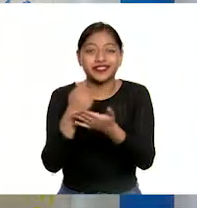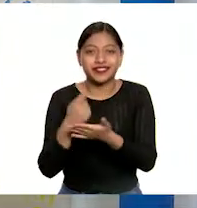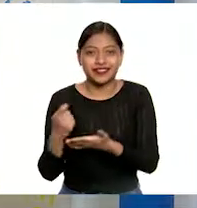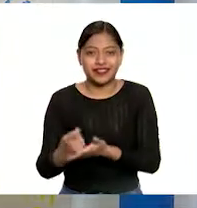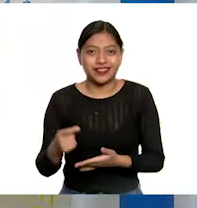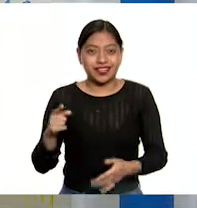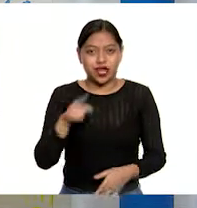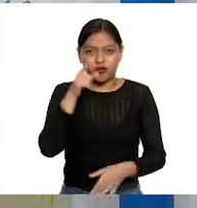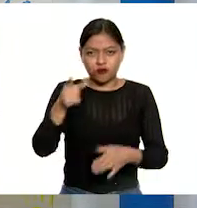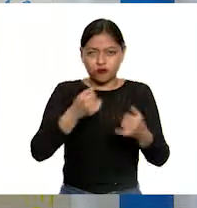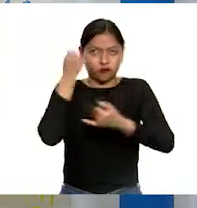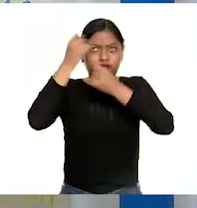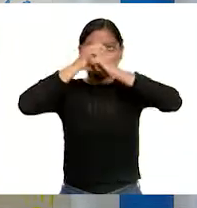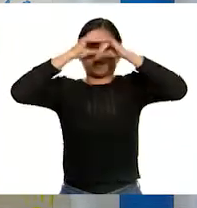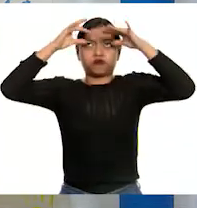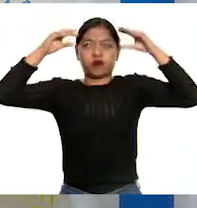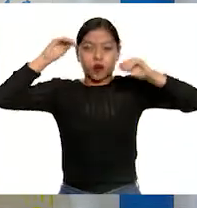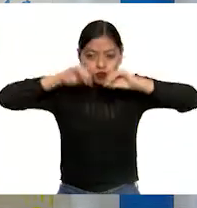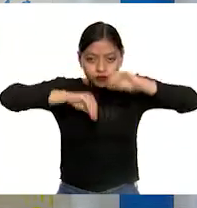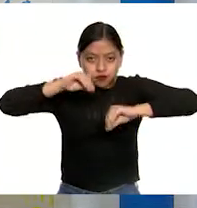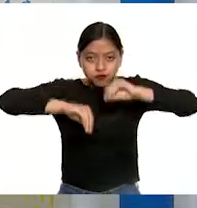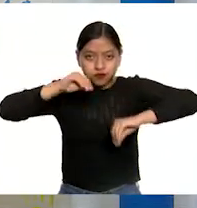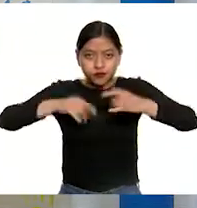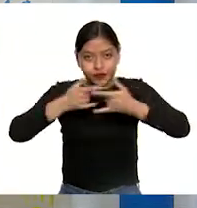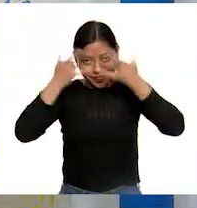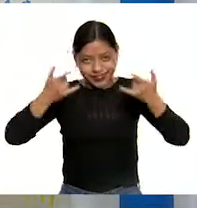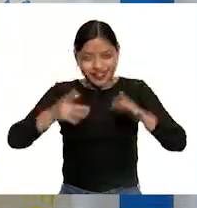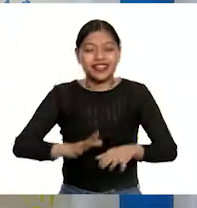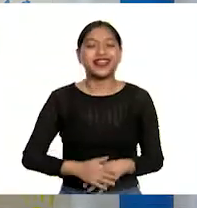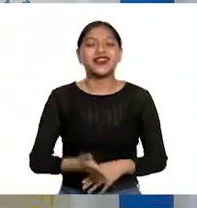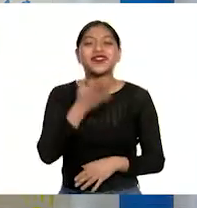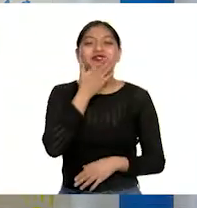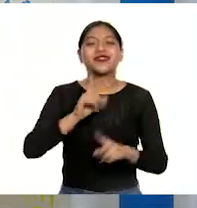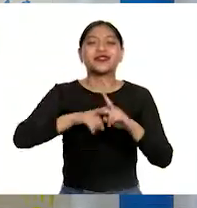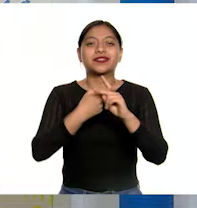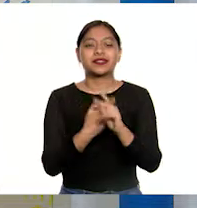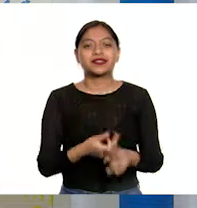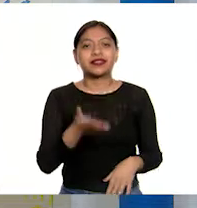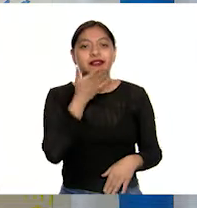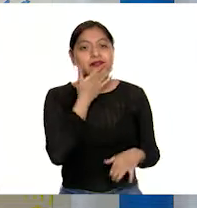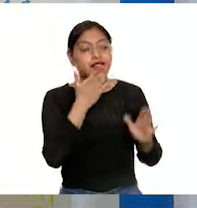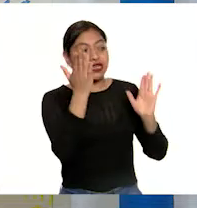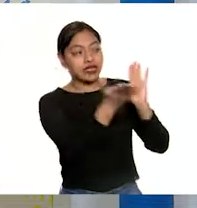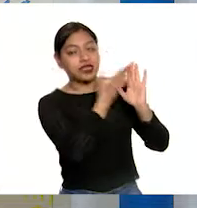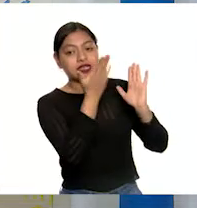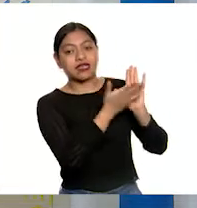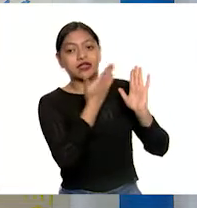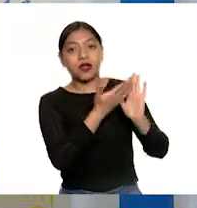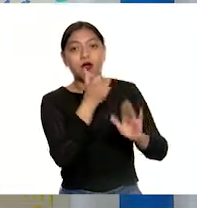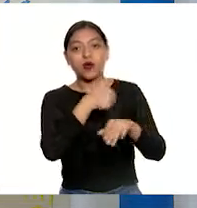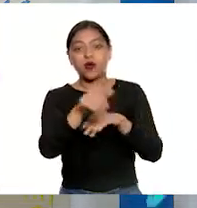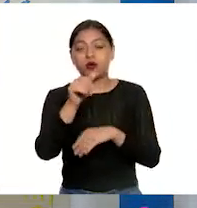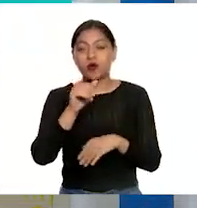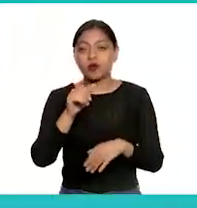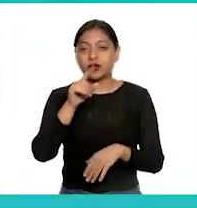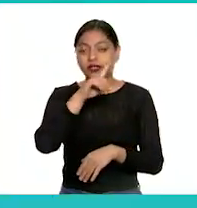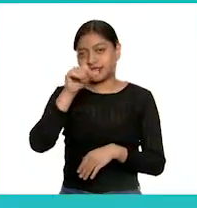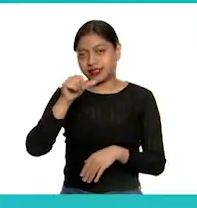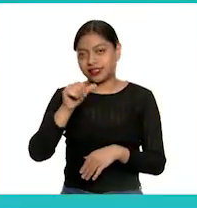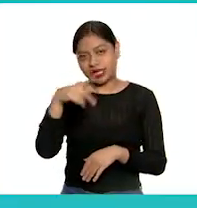Y ponerle toda la imaginación. Entonces, niñas, niños, vamos a nuestro libro de lecturas en la página